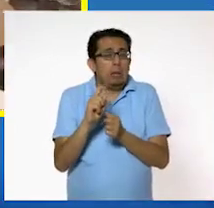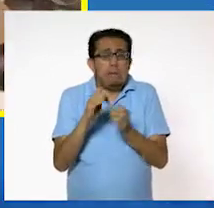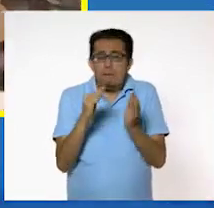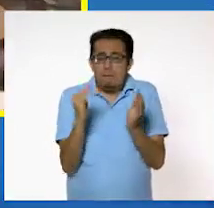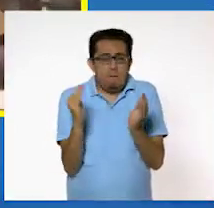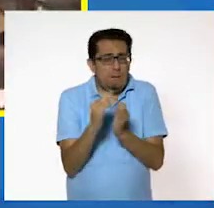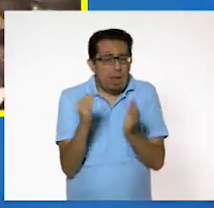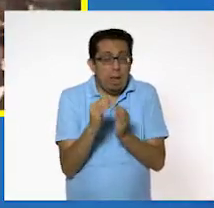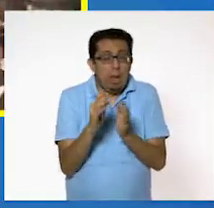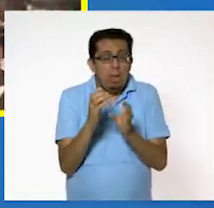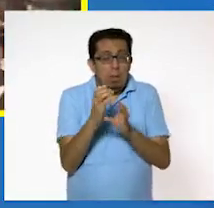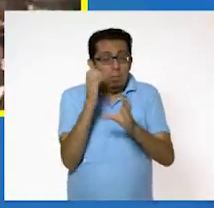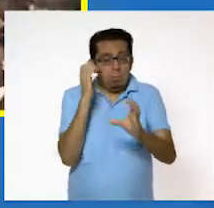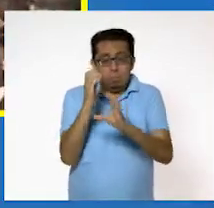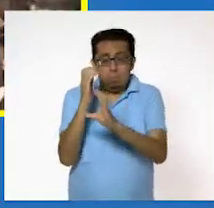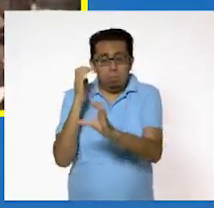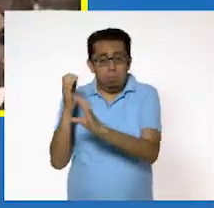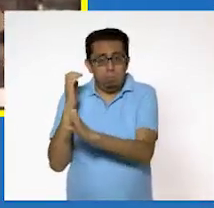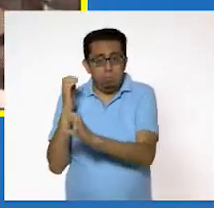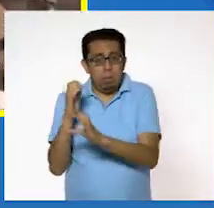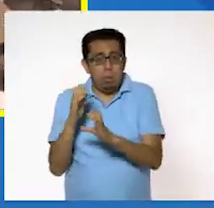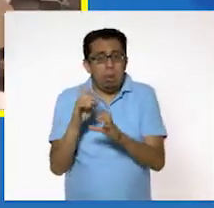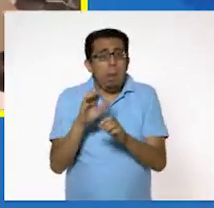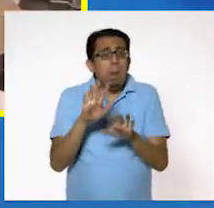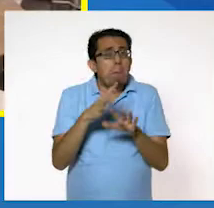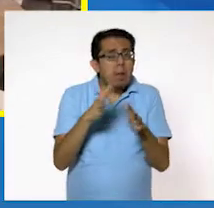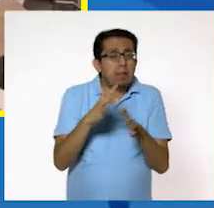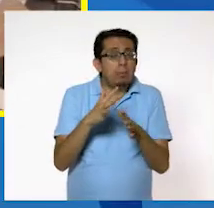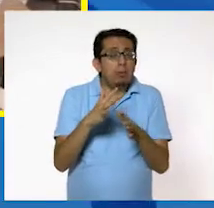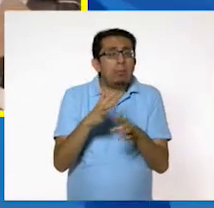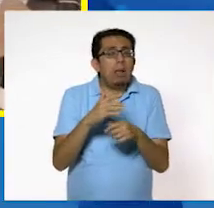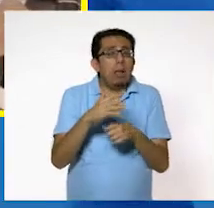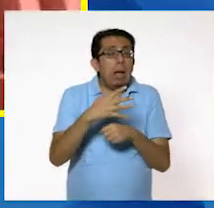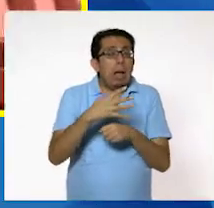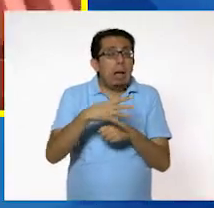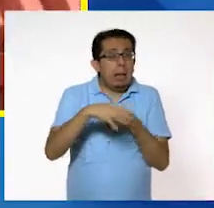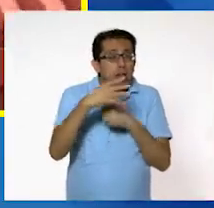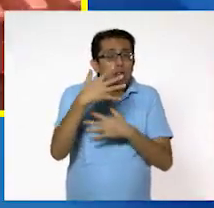tuberías están alrededor de 14, 15 grados.